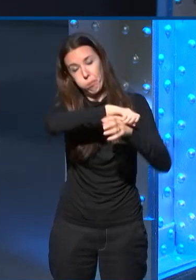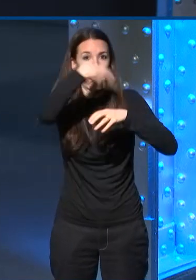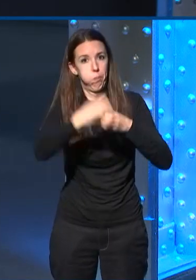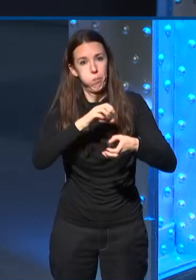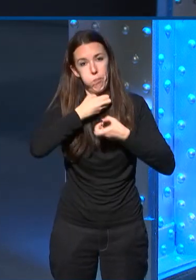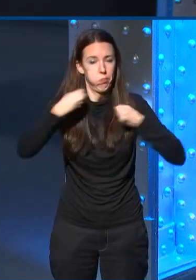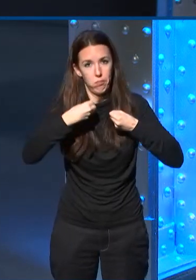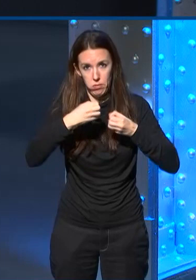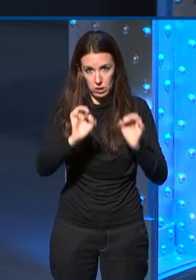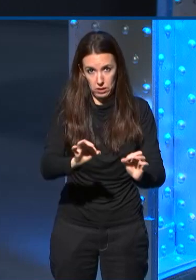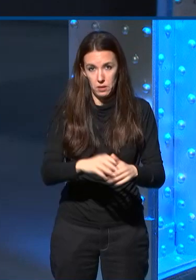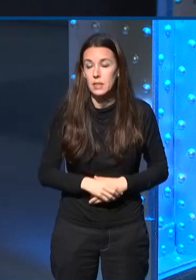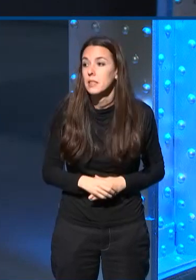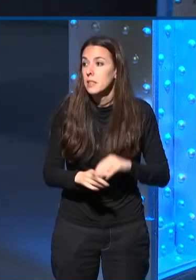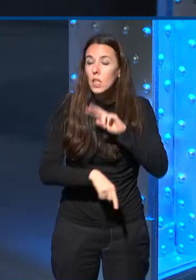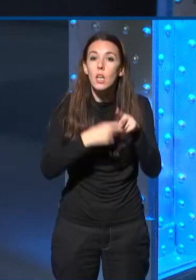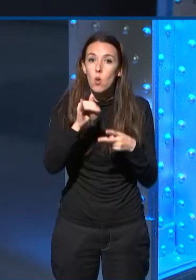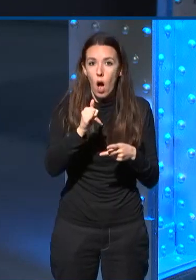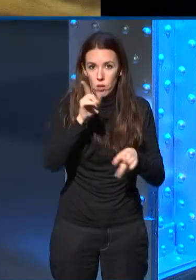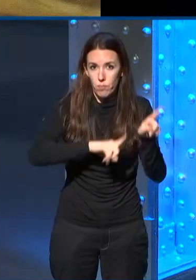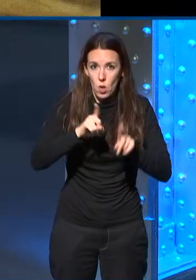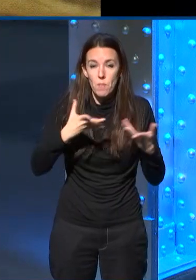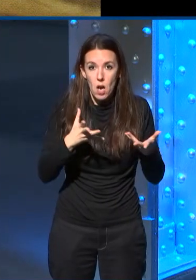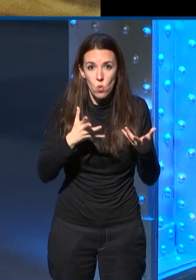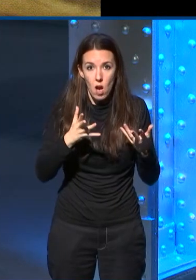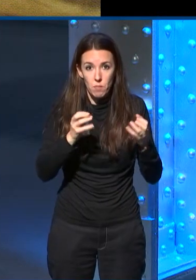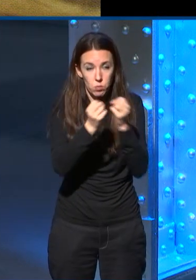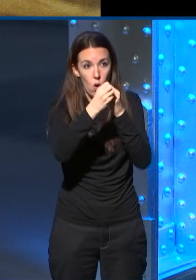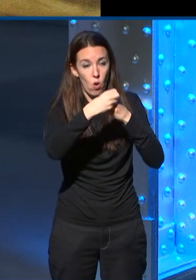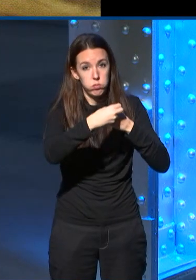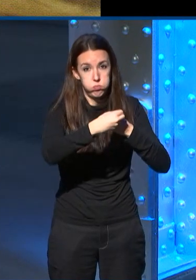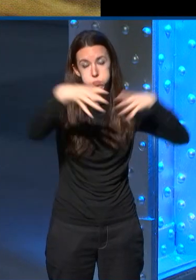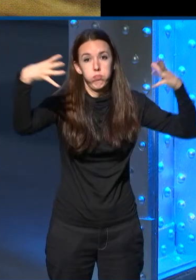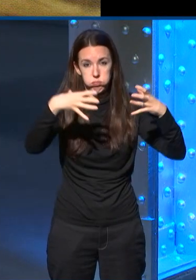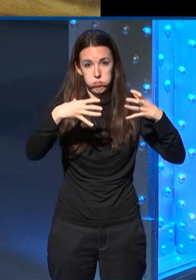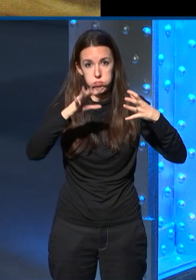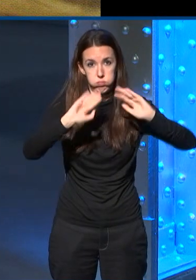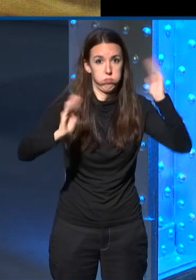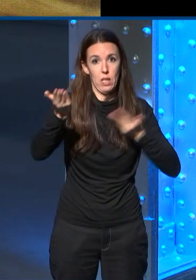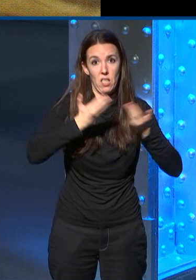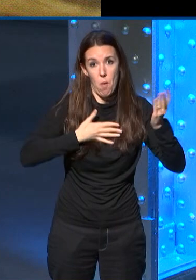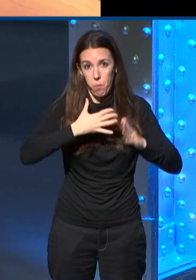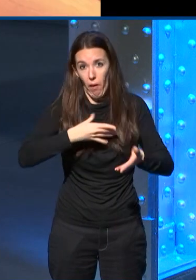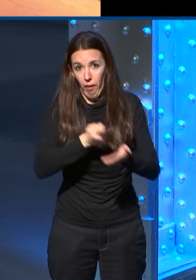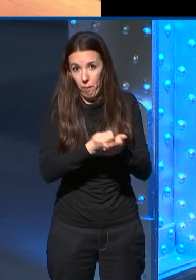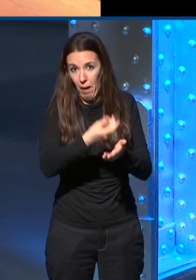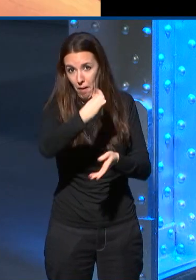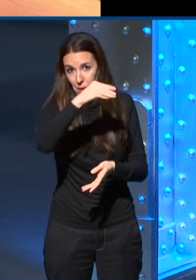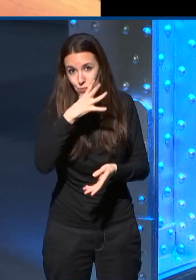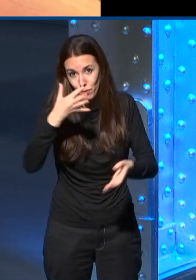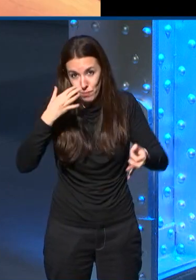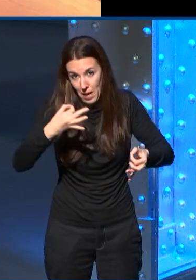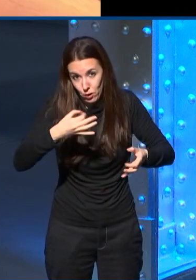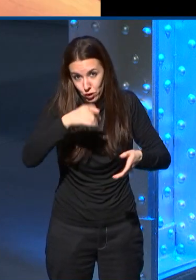la tripulación, ¿no? Y luego tiene un riesgo, que es que te atacan los airbags. Yo no sé si a estos señores les pagaban un plus de peligrosidad, ¿no?